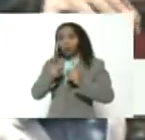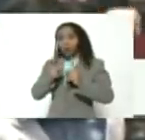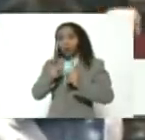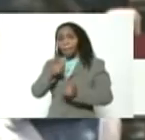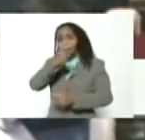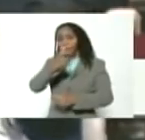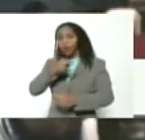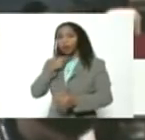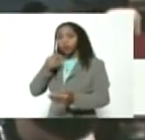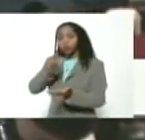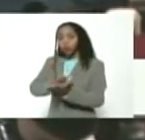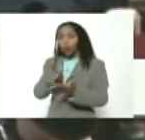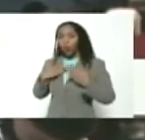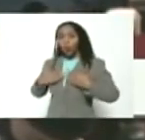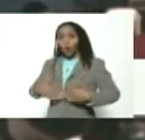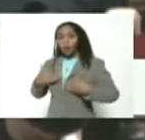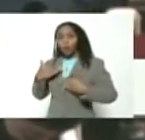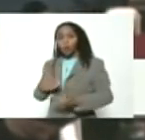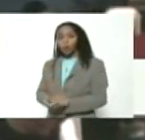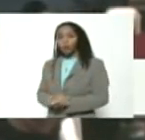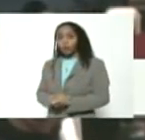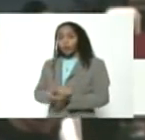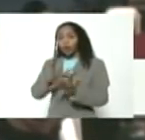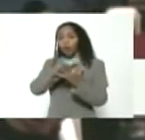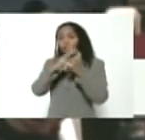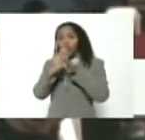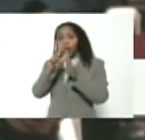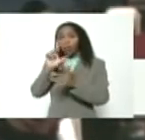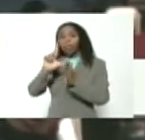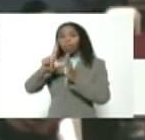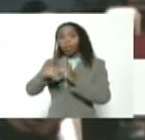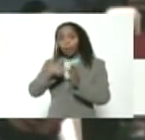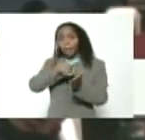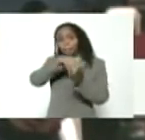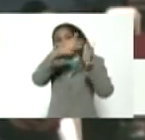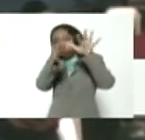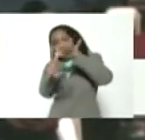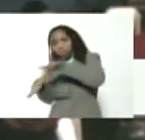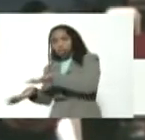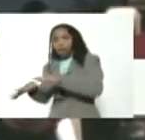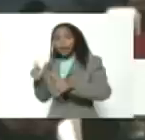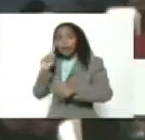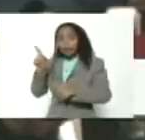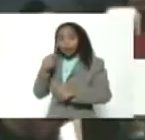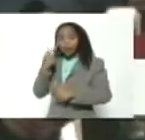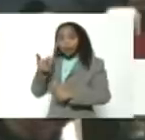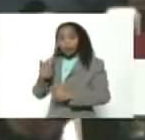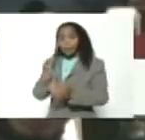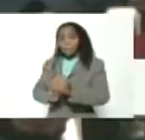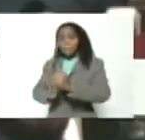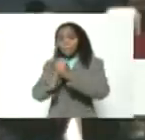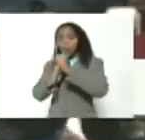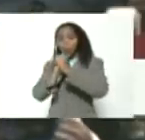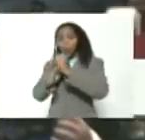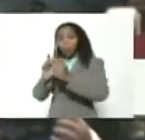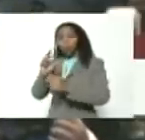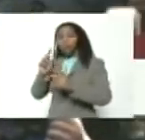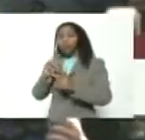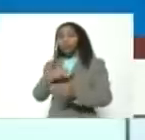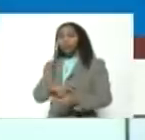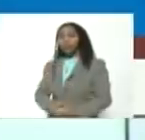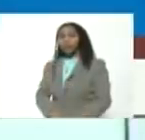abajo. ¿Supiste, Jorge, que el cerro se cayó luego? Y era un dirigente de Voluntad Popular, el jefe del